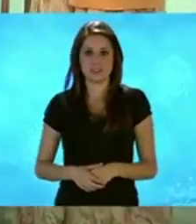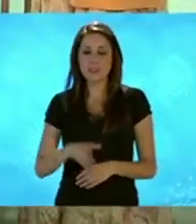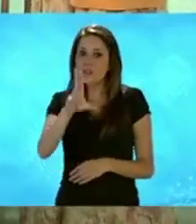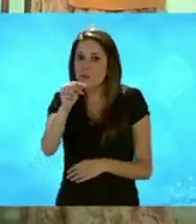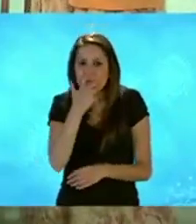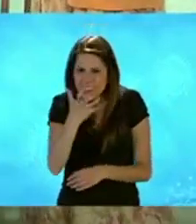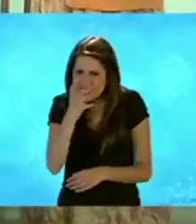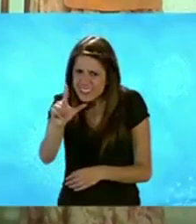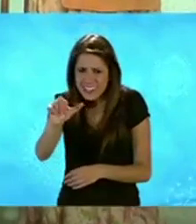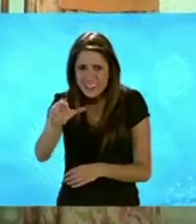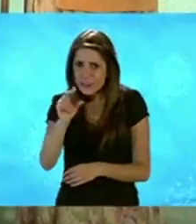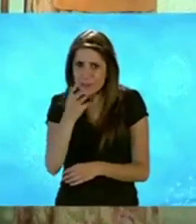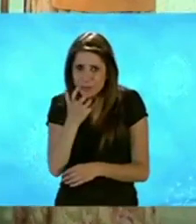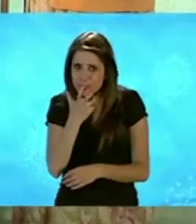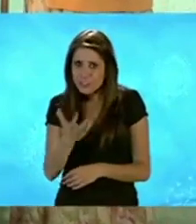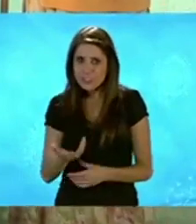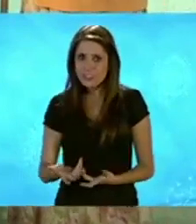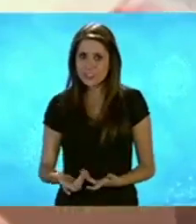No grites, Laura.